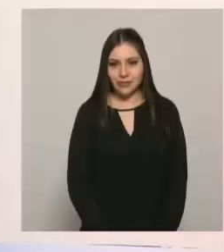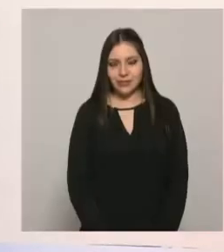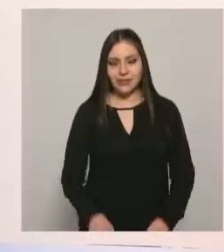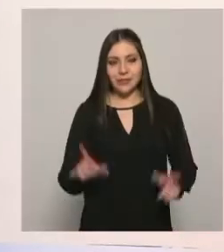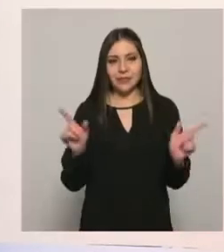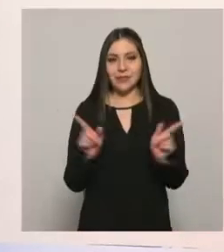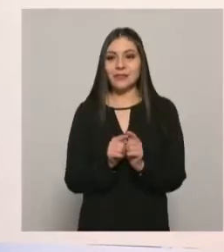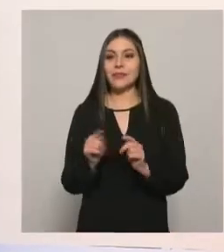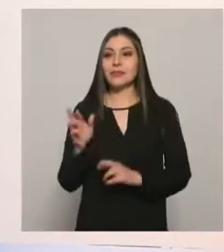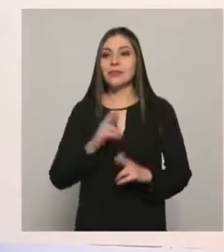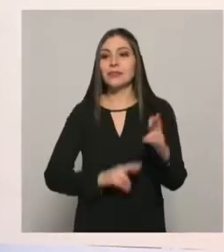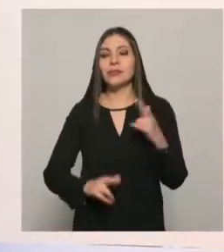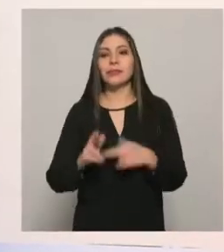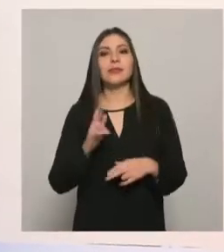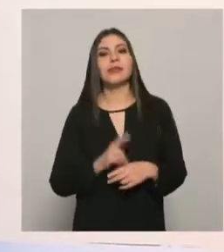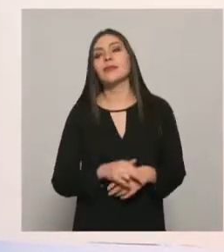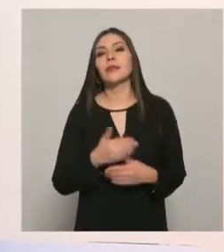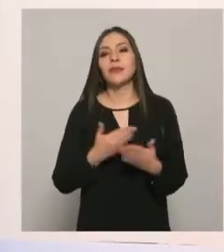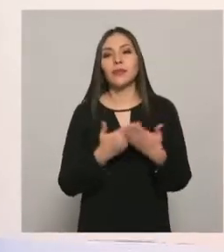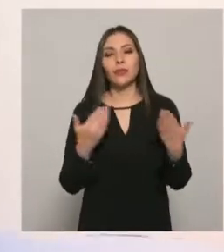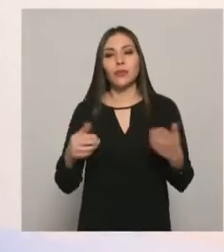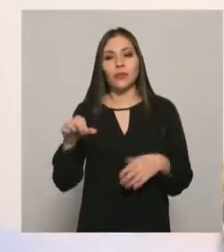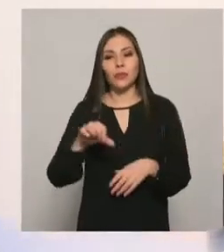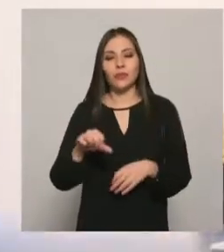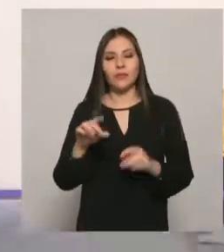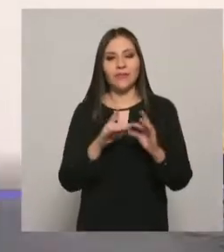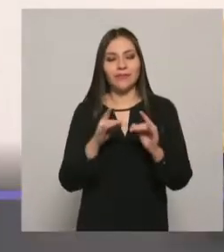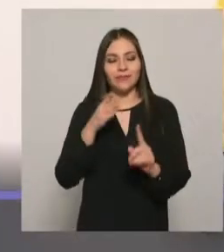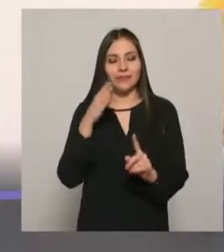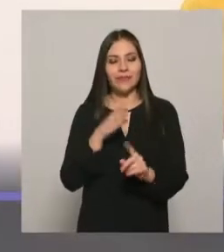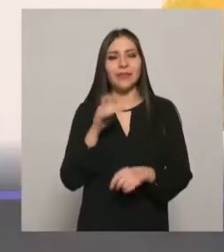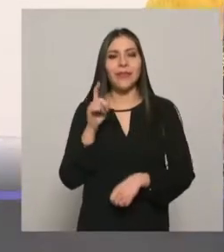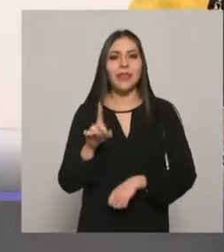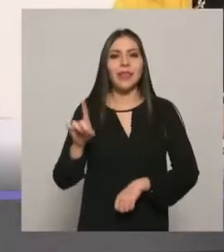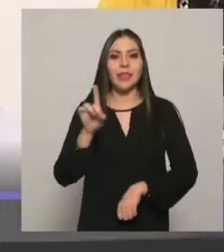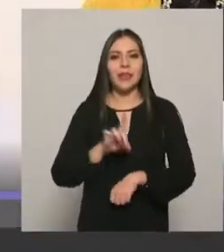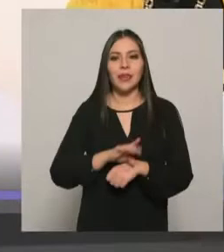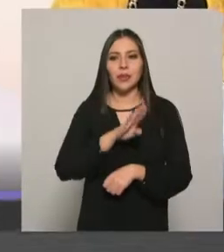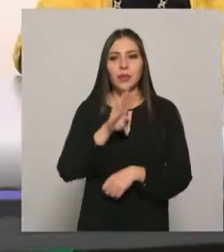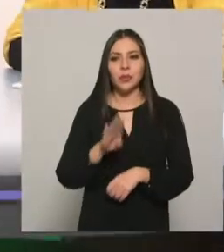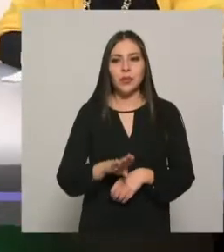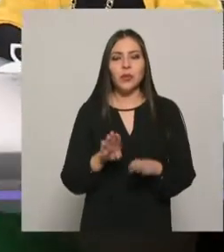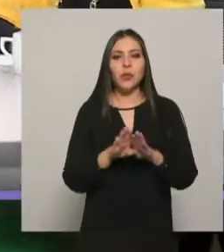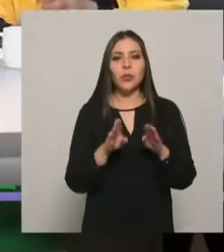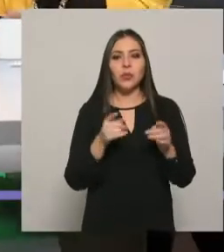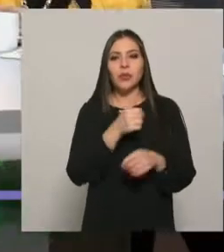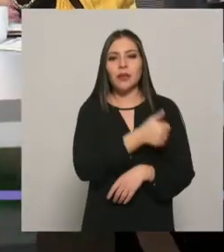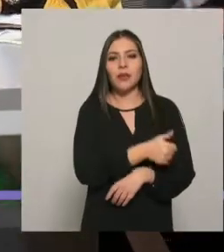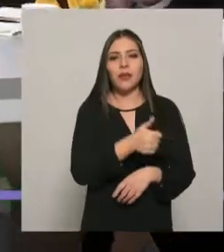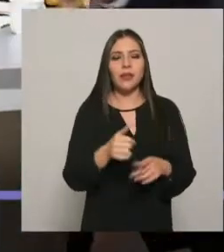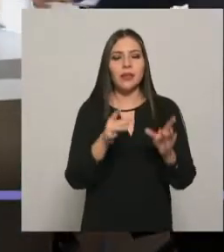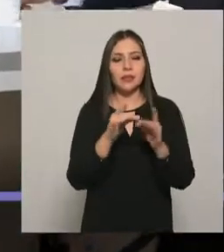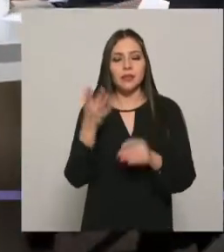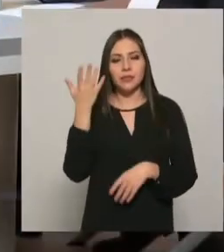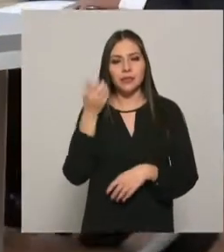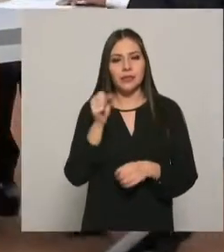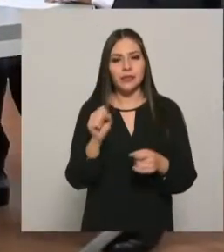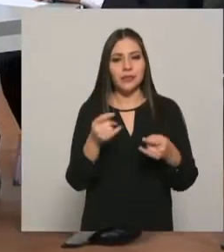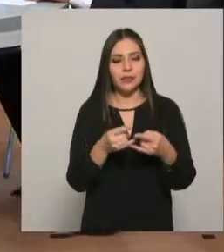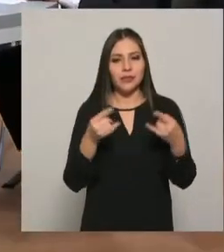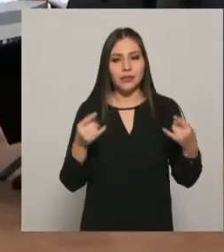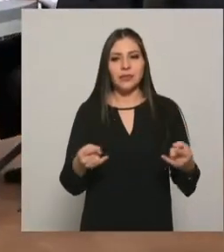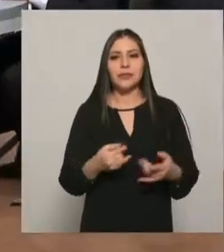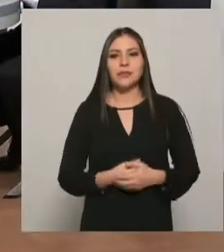Estamos de vuelta en Agenda y Contexto. El tema en la mesa, el Día de Muertos, desde la mirada de los cronistas. Maestra Erlinda. Pues nosotros estamos